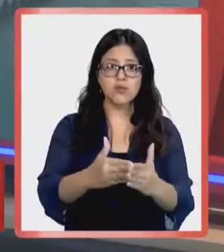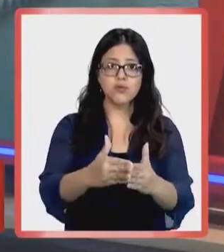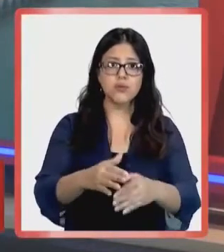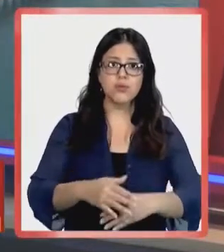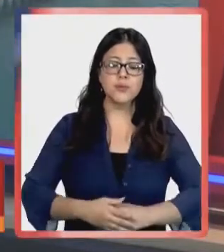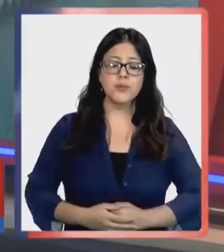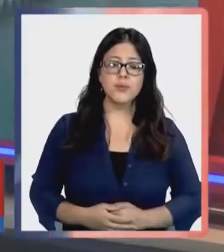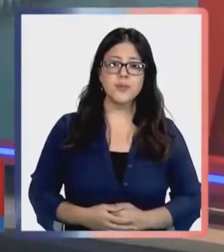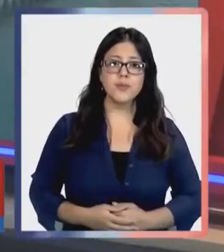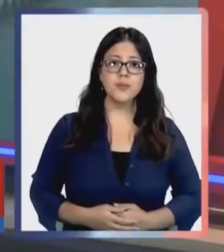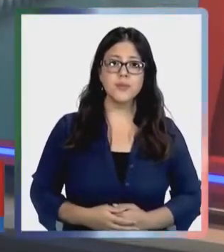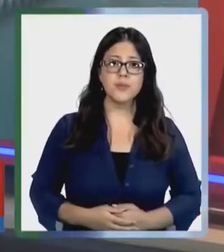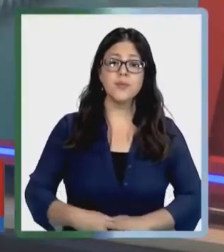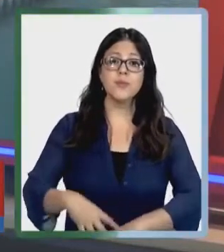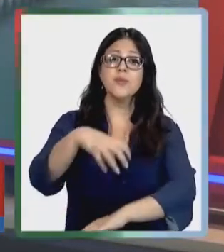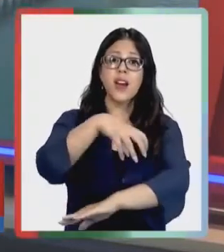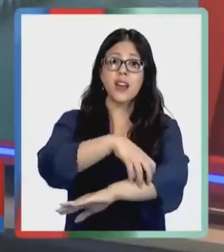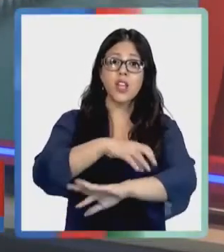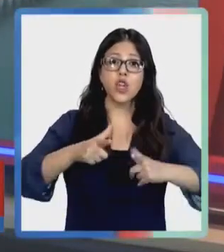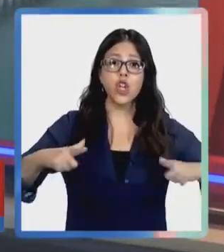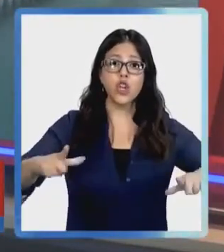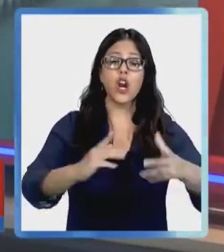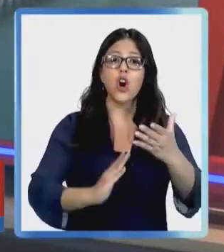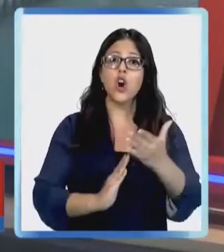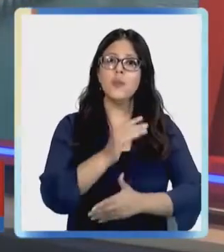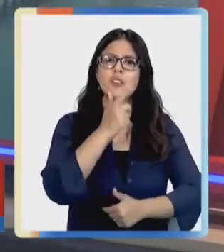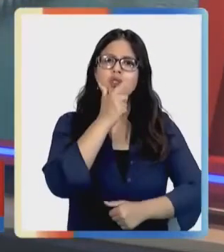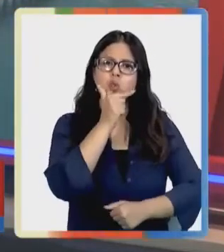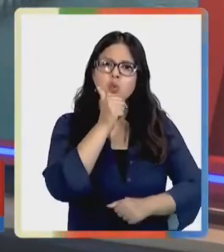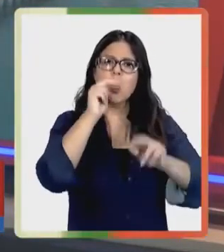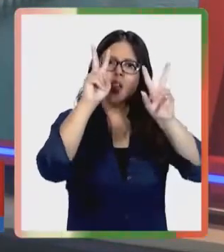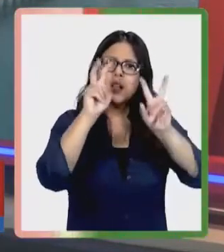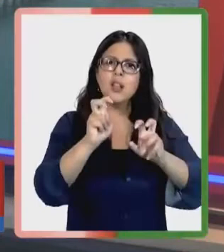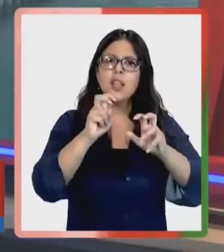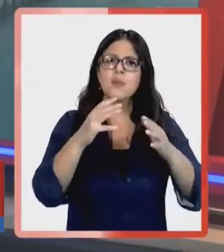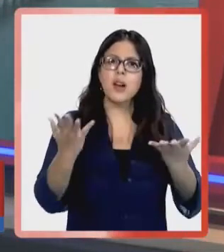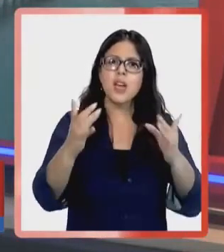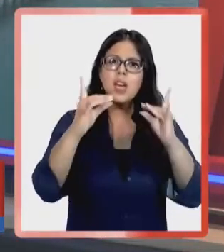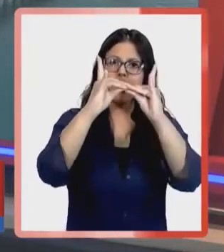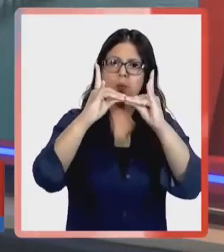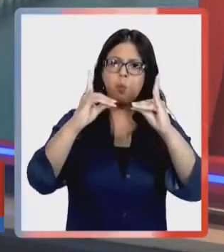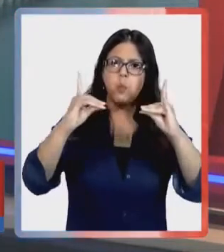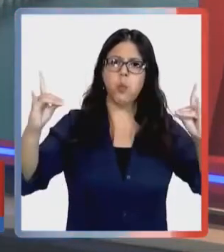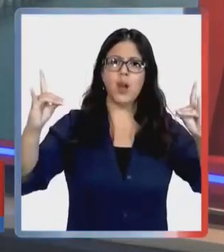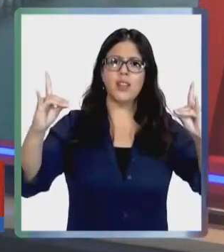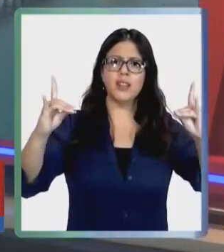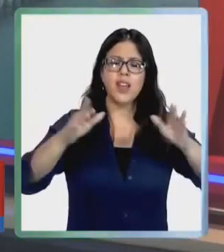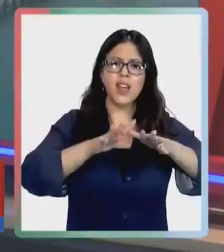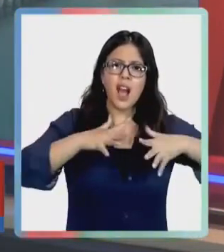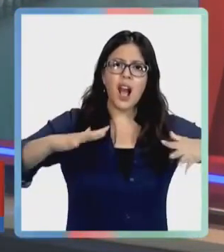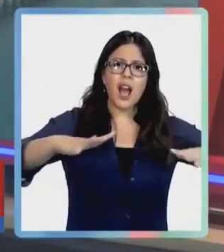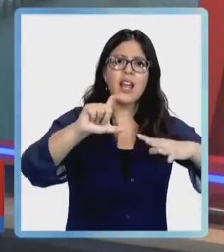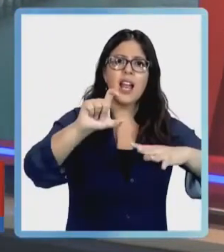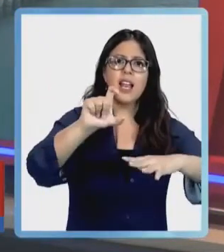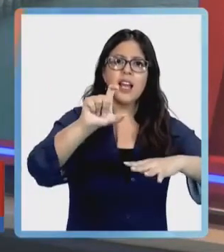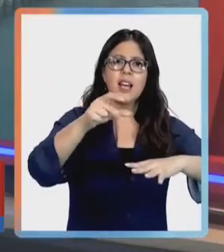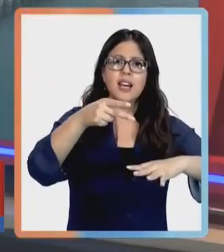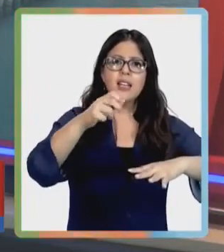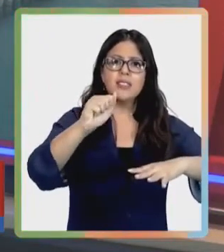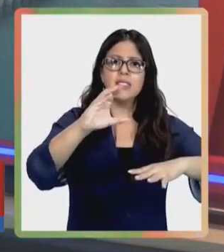surgir dudas sobre la altura del puente sobre el canal de Chacao, porque podría dificultar la llegada de cruceros a Puerto Montt. Se estima que cerca